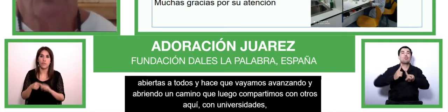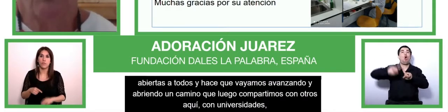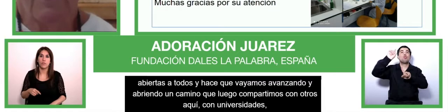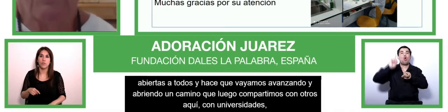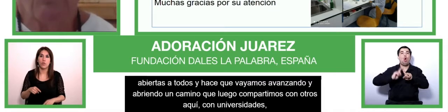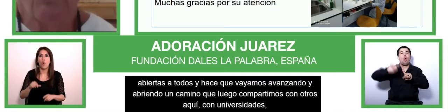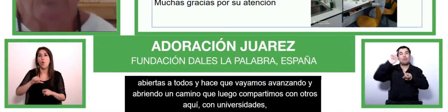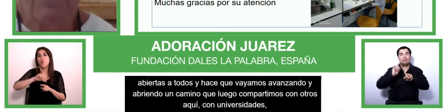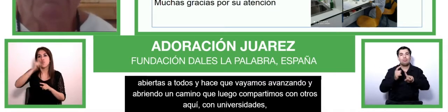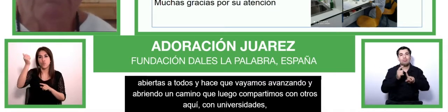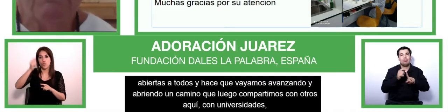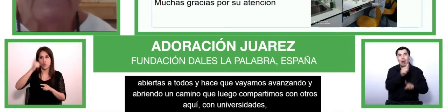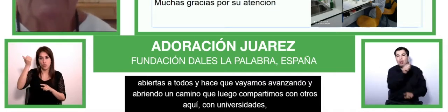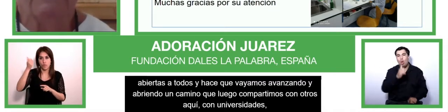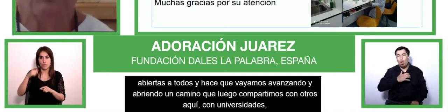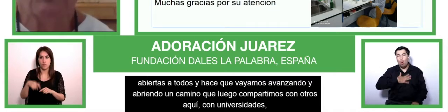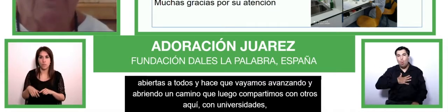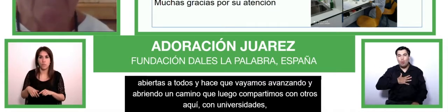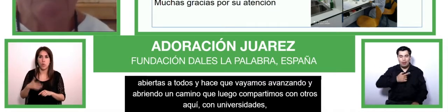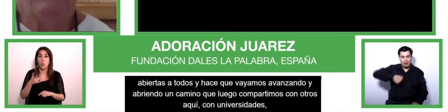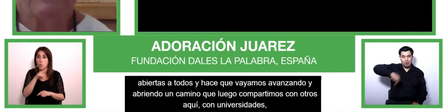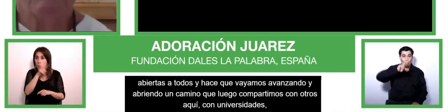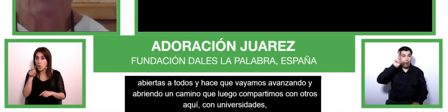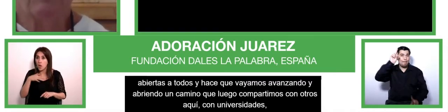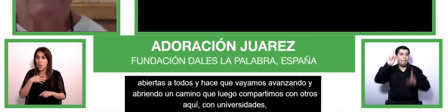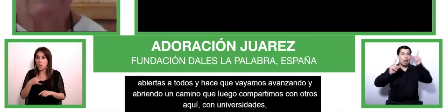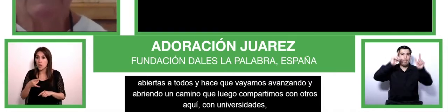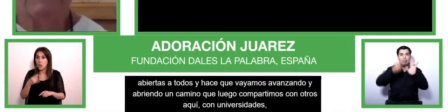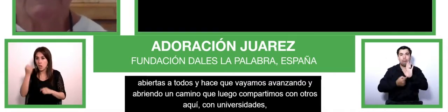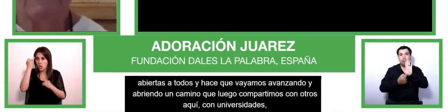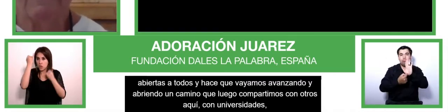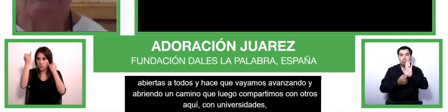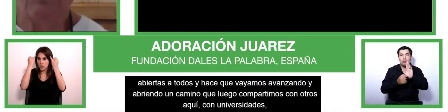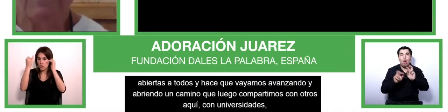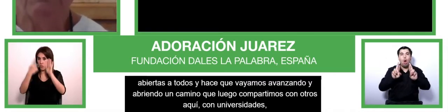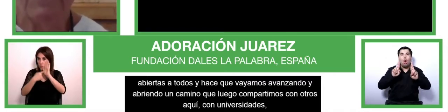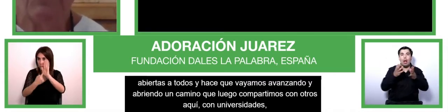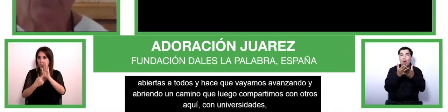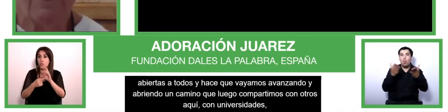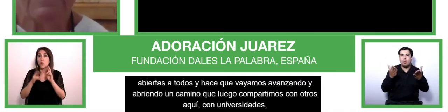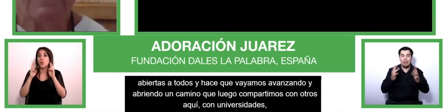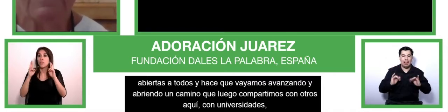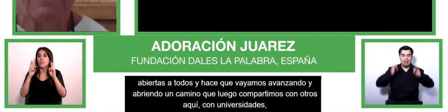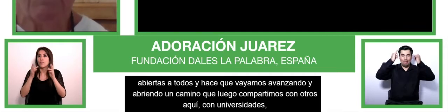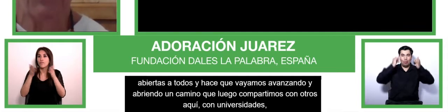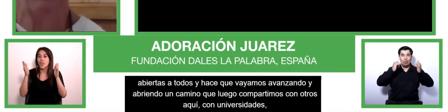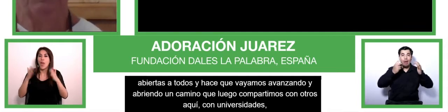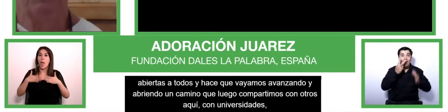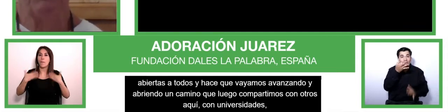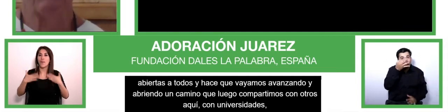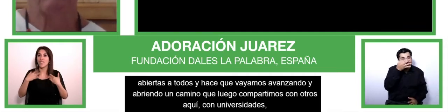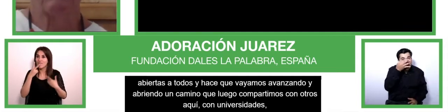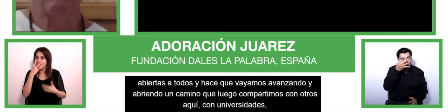nos gusta a todos ser más creativos. Y espero que disfruten viendo este vídeo.